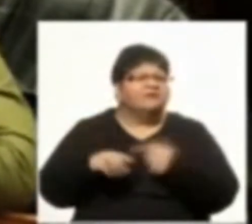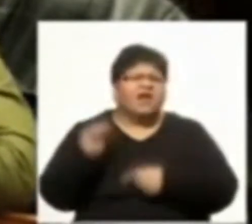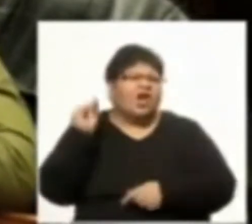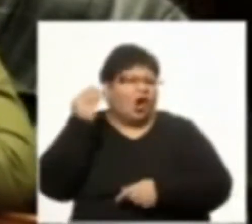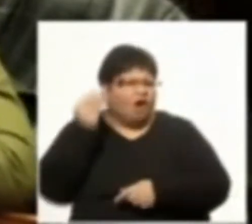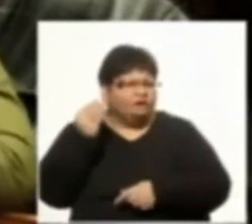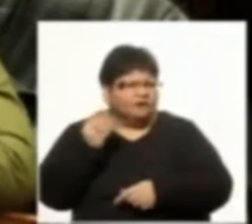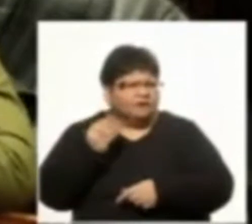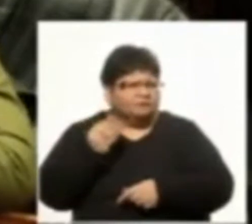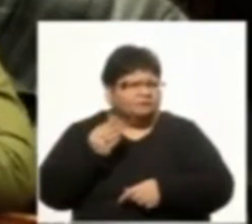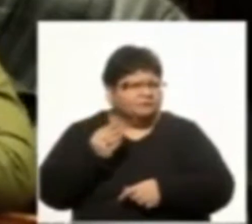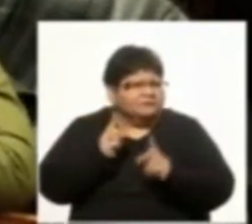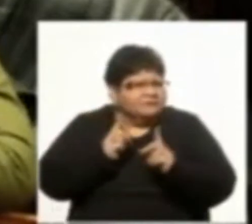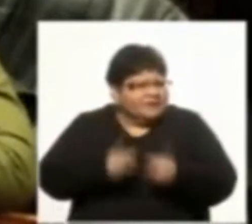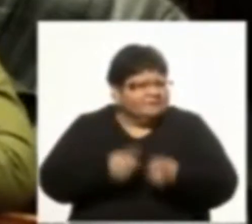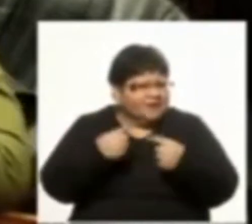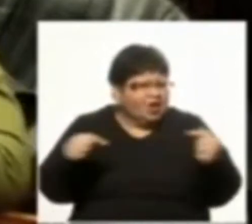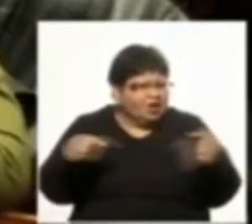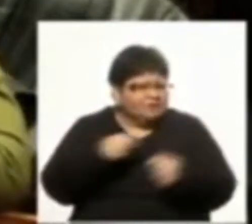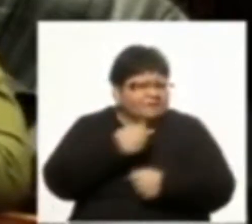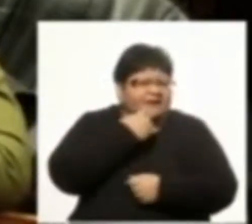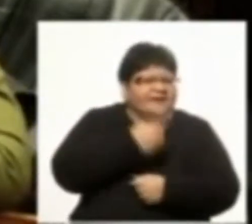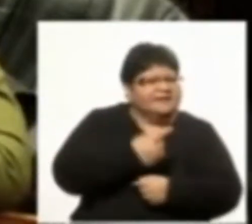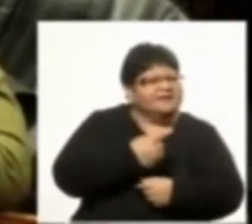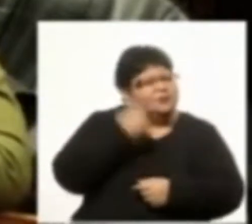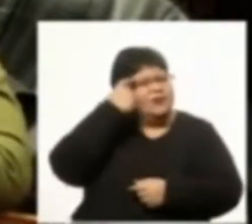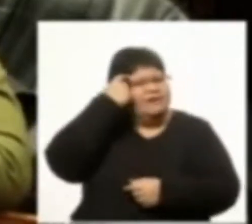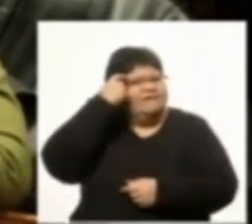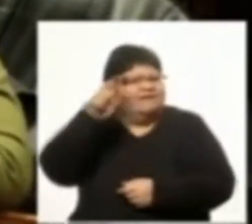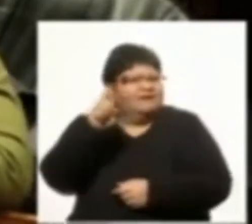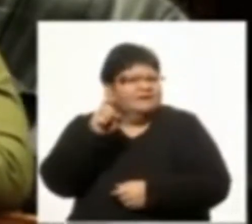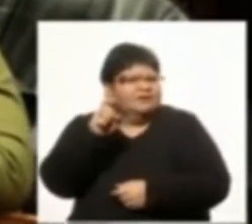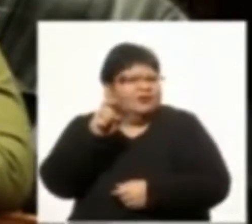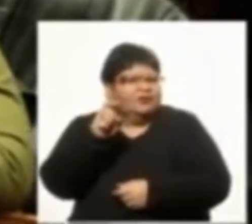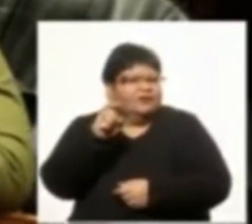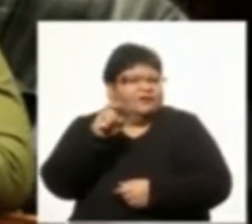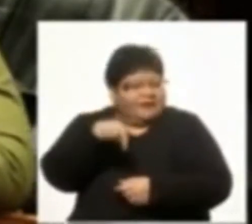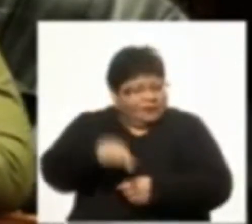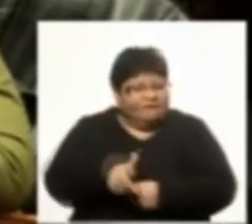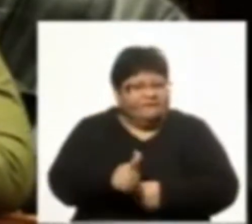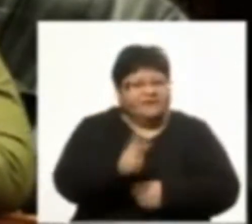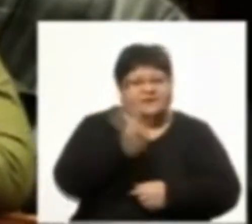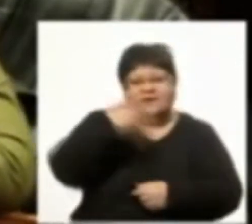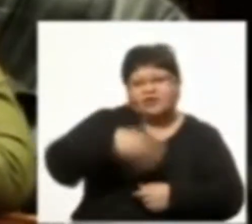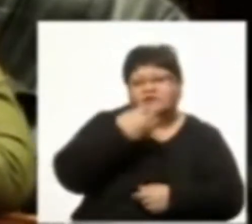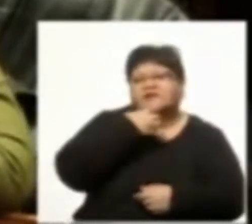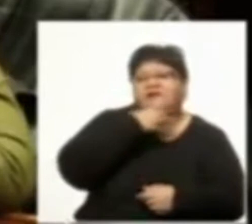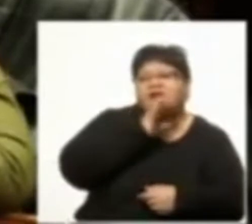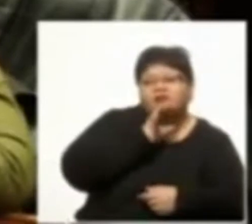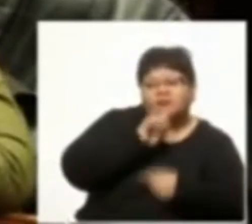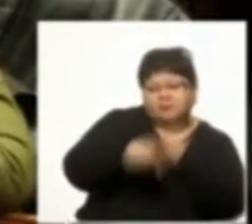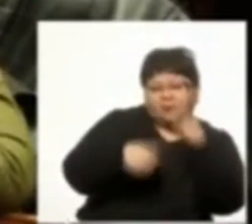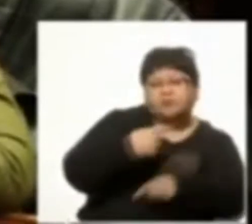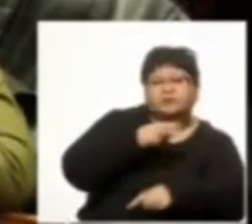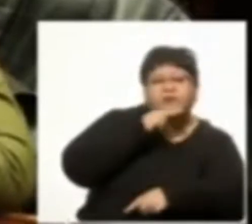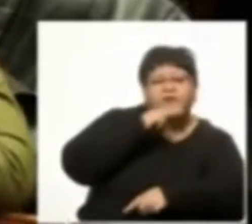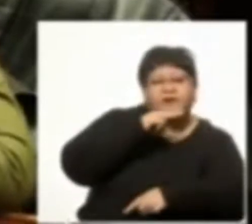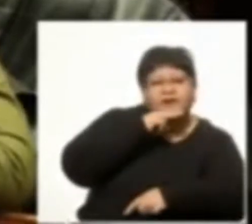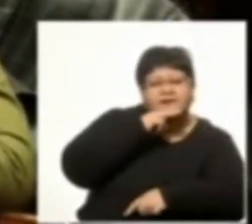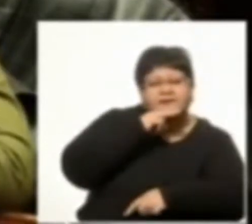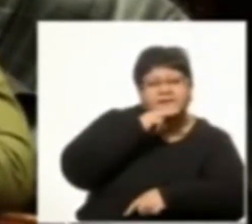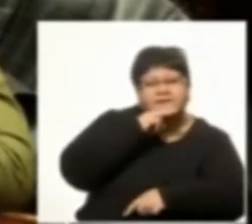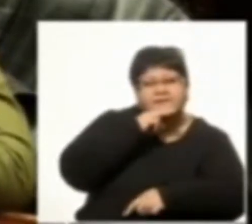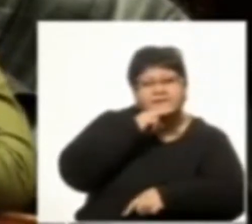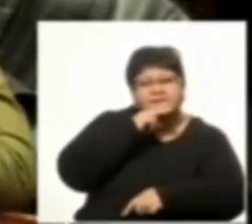diputada del Frente Amplio que tuvo esta historia de vida, para nosotros sería, queríamos hacer algo. Y yo le dije, no, ¿sabes qué? Yo no. Vuelve al año siguiente, me vuelve